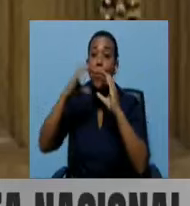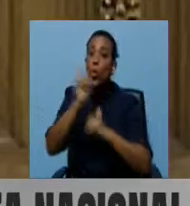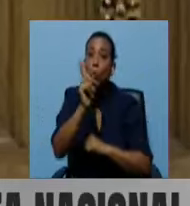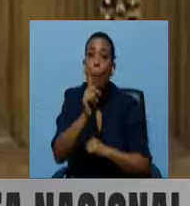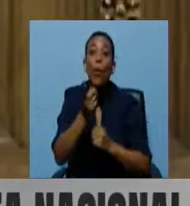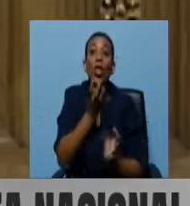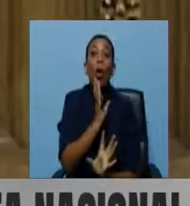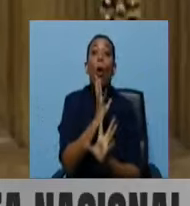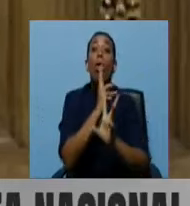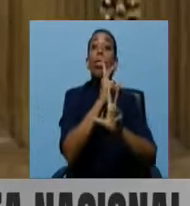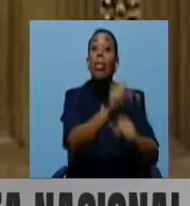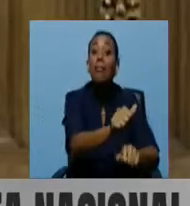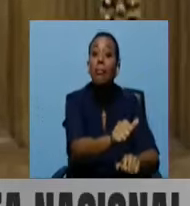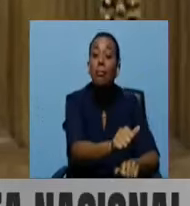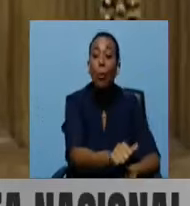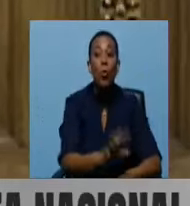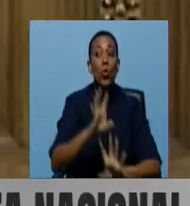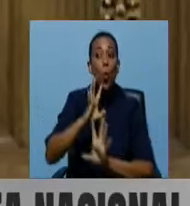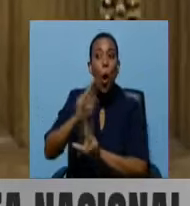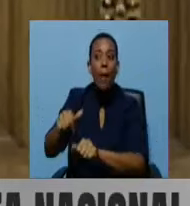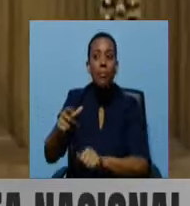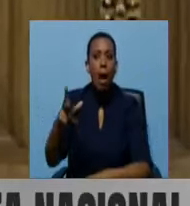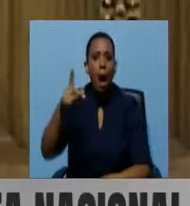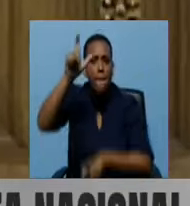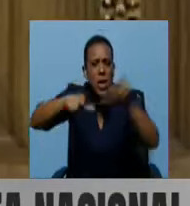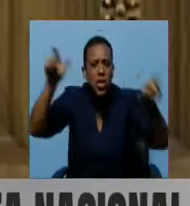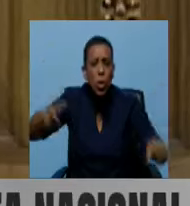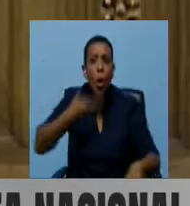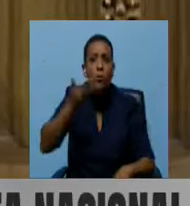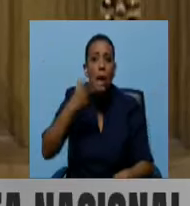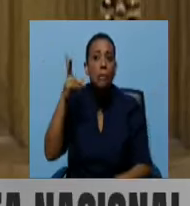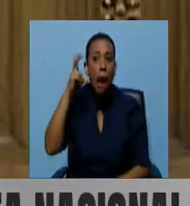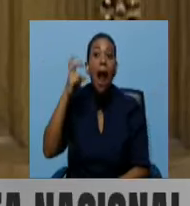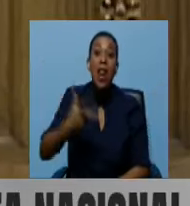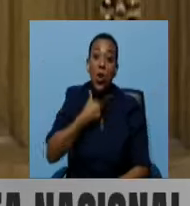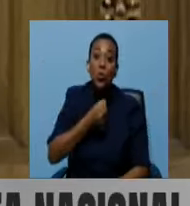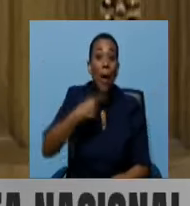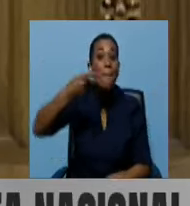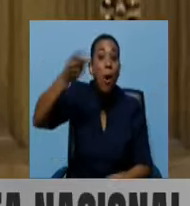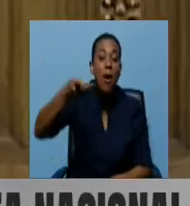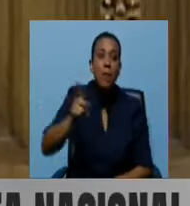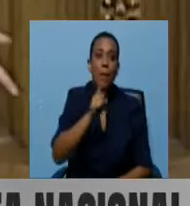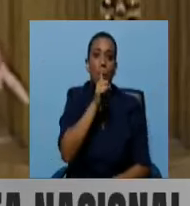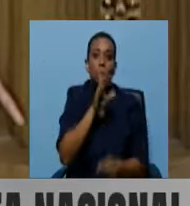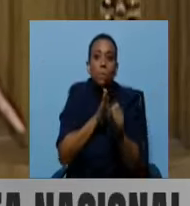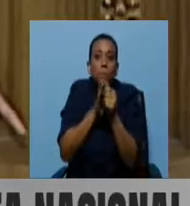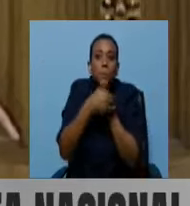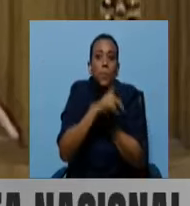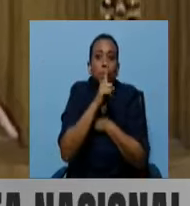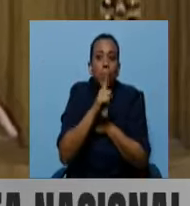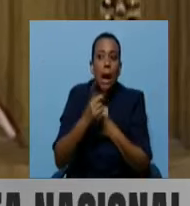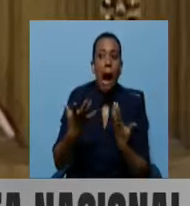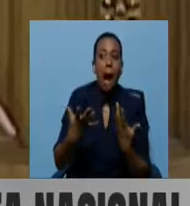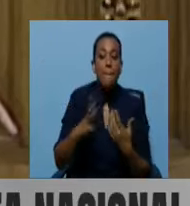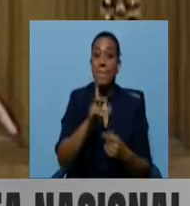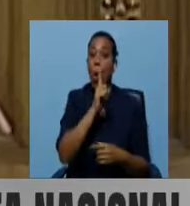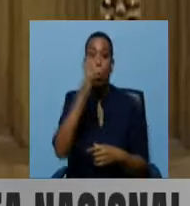porque la gente, el pueblo, quiere hablar de política. Lo que pasa es que está escondido porque les